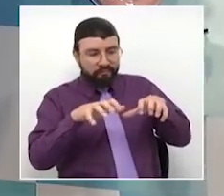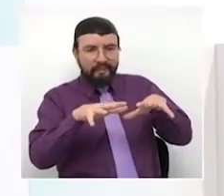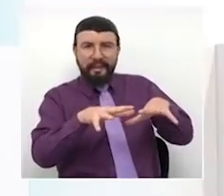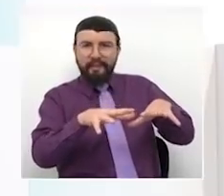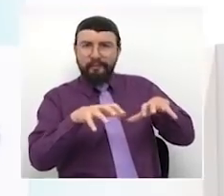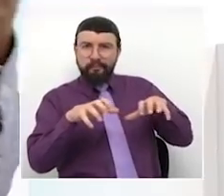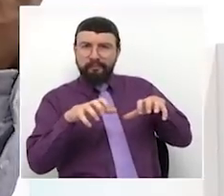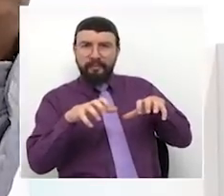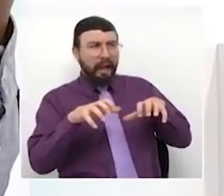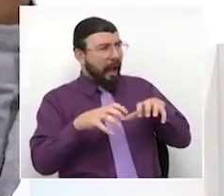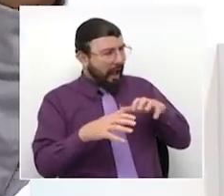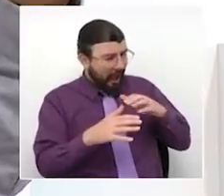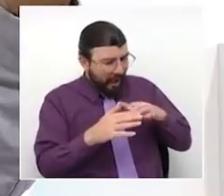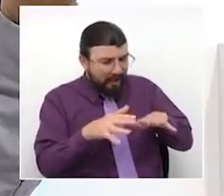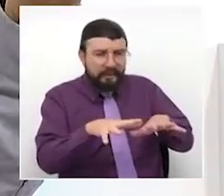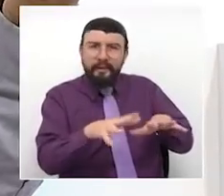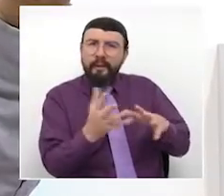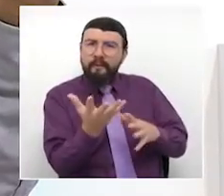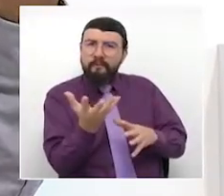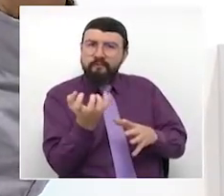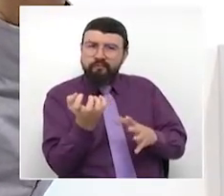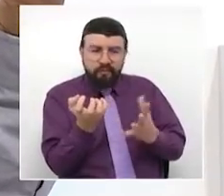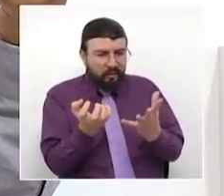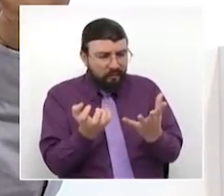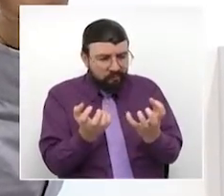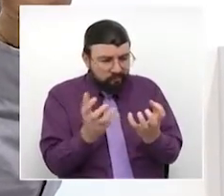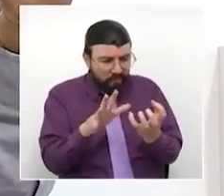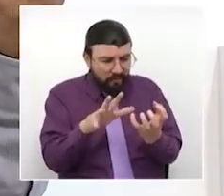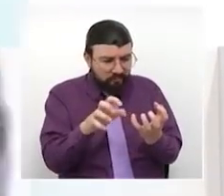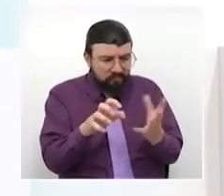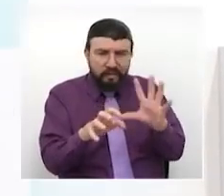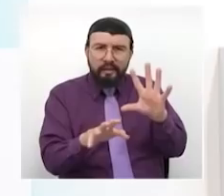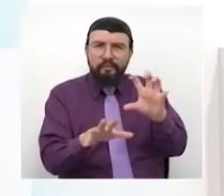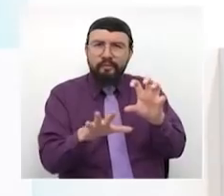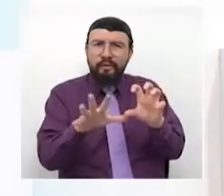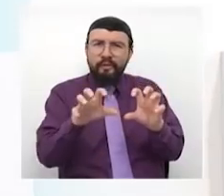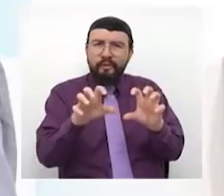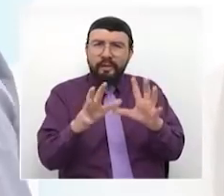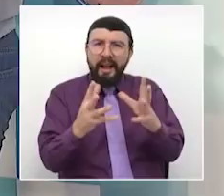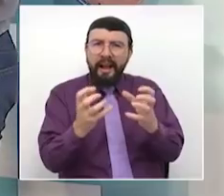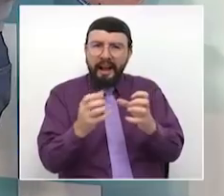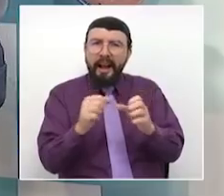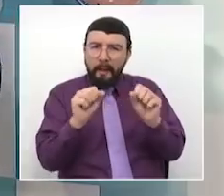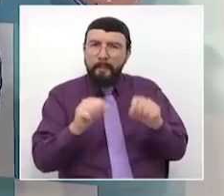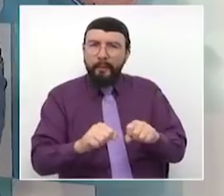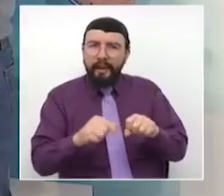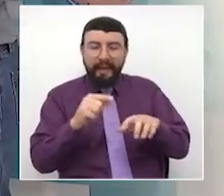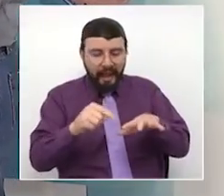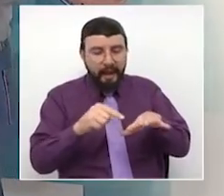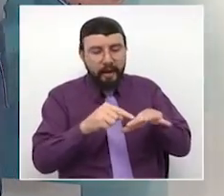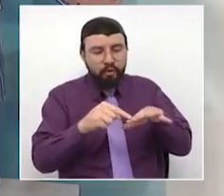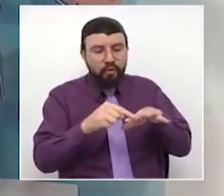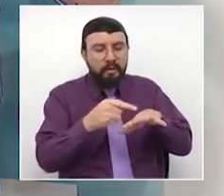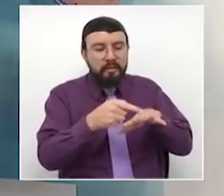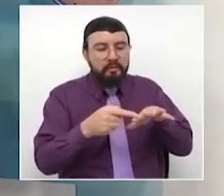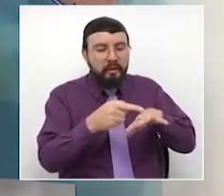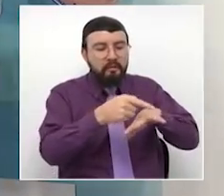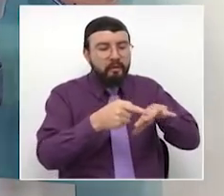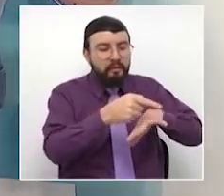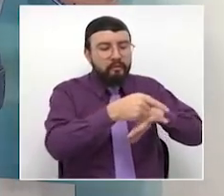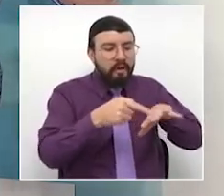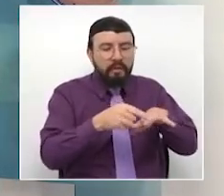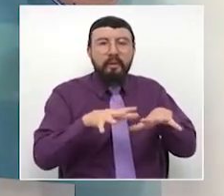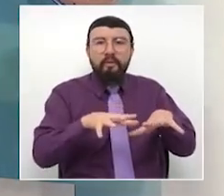desplaza suavemente. Es lo que hace que podamos mover las manos, que los pies se puedan mover, puedan asentar, puedan